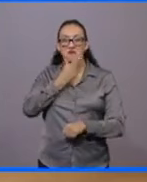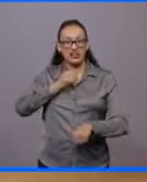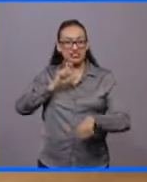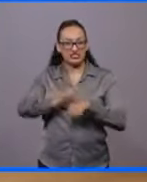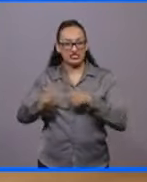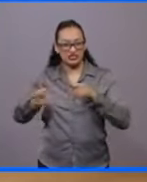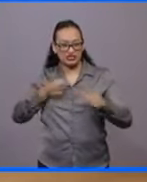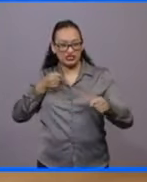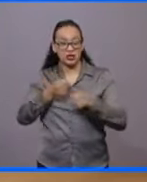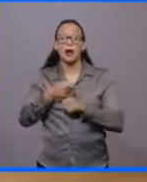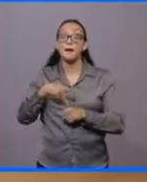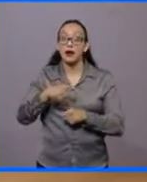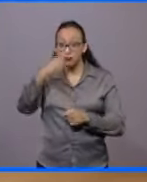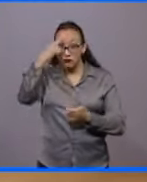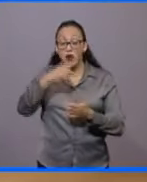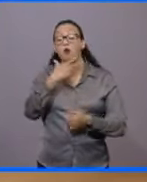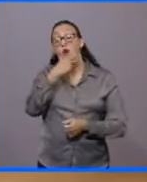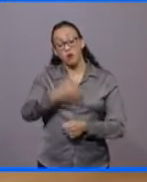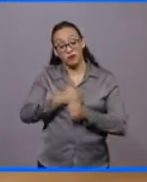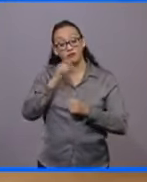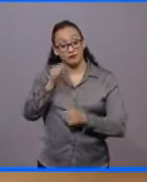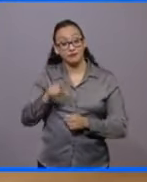se presentan hombres como víctimas.